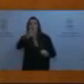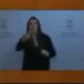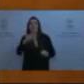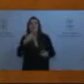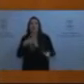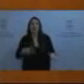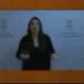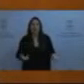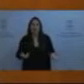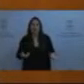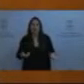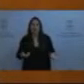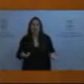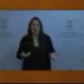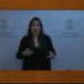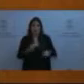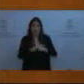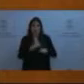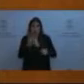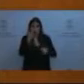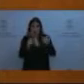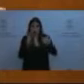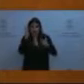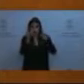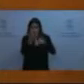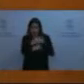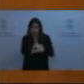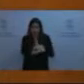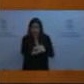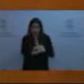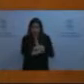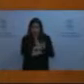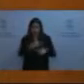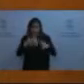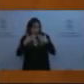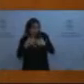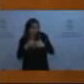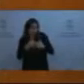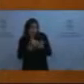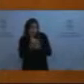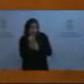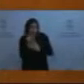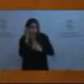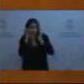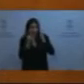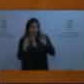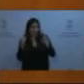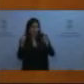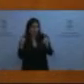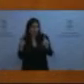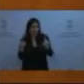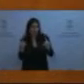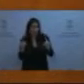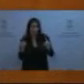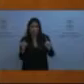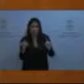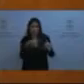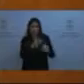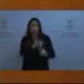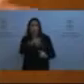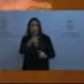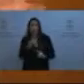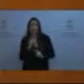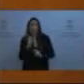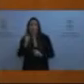el año 2016? ¿A ganaderos? ¿A industria agroalimentaria? ¿A forestales? No, al SERPA, a